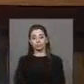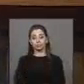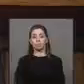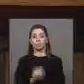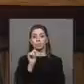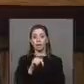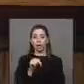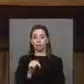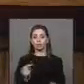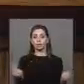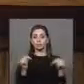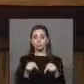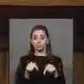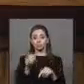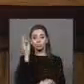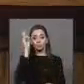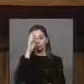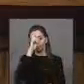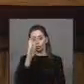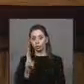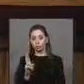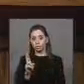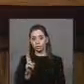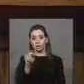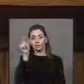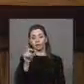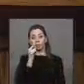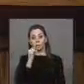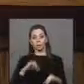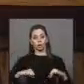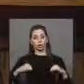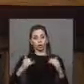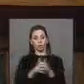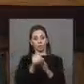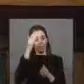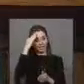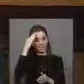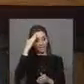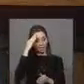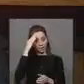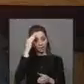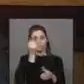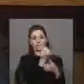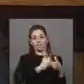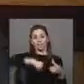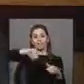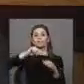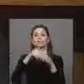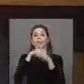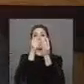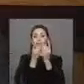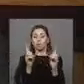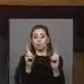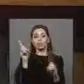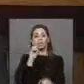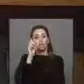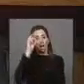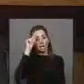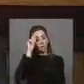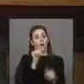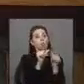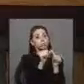Hoy estamos aquí, reunidos para homenajear a aquel joven líder del socialismo revolucionario democrático, hombre de ideas